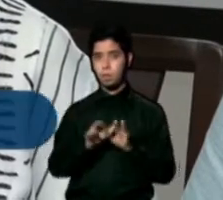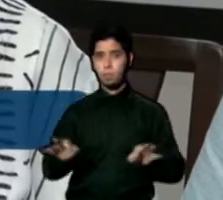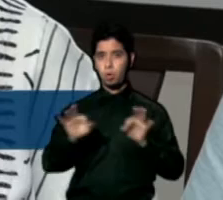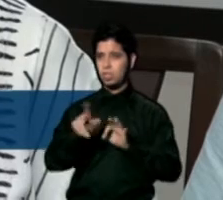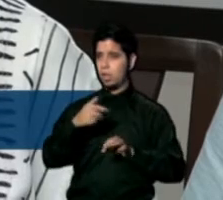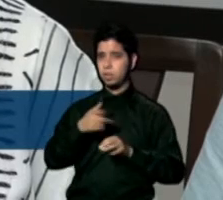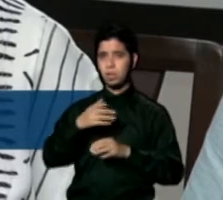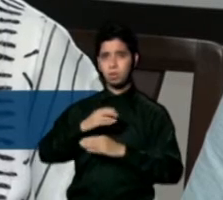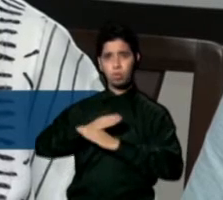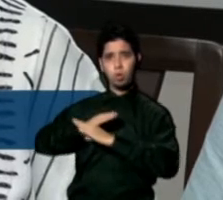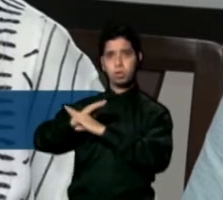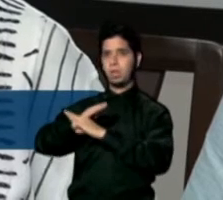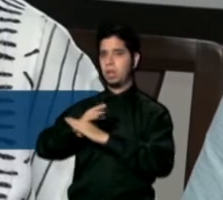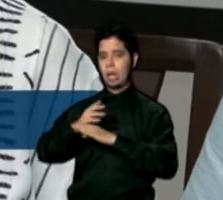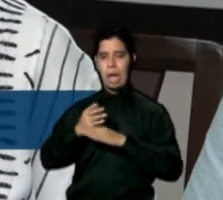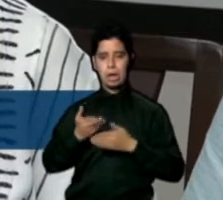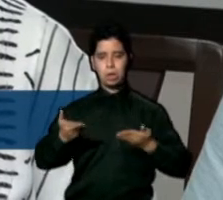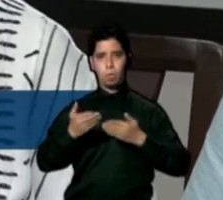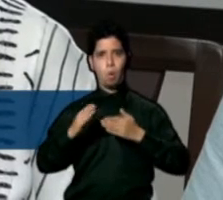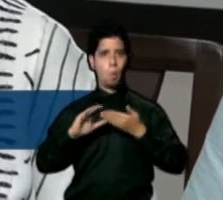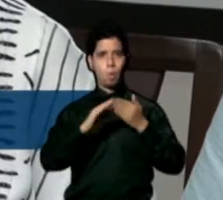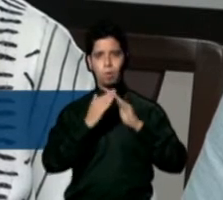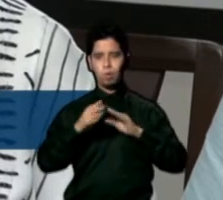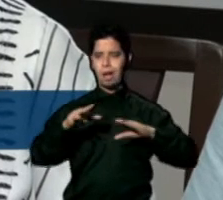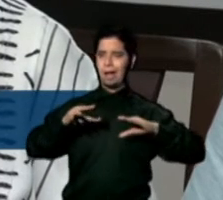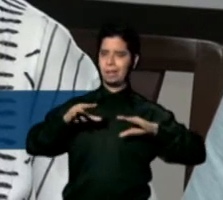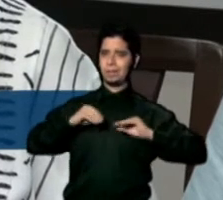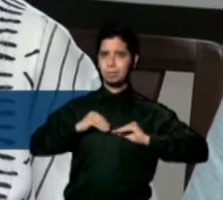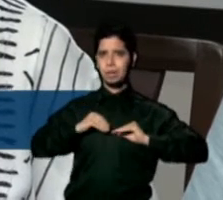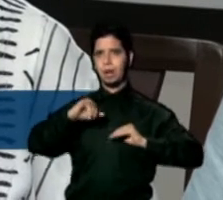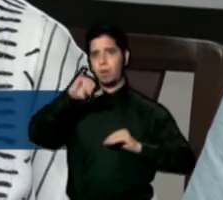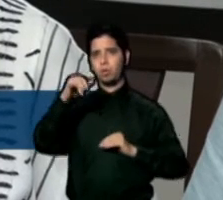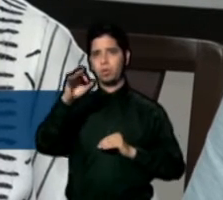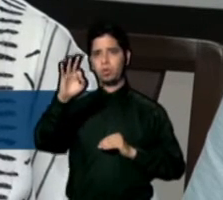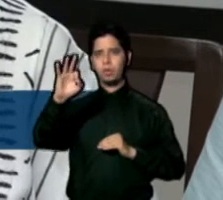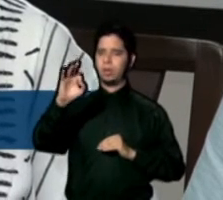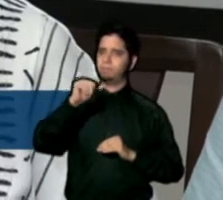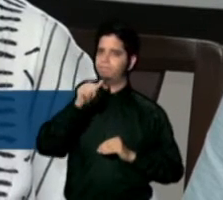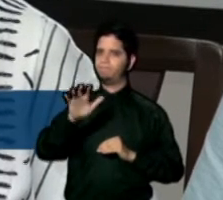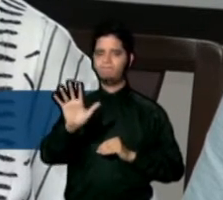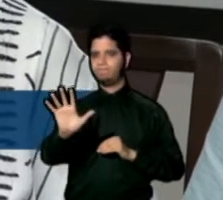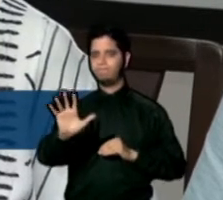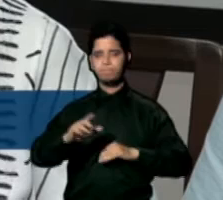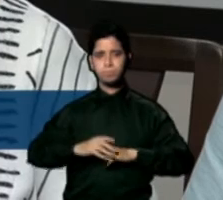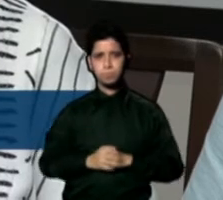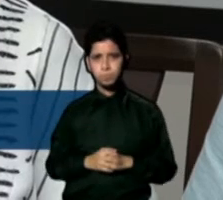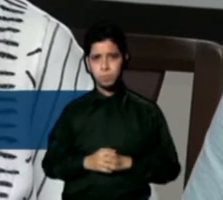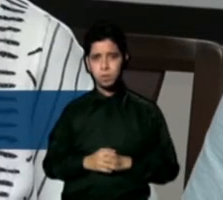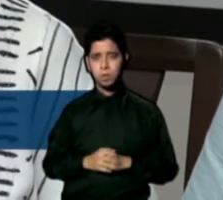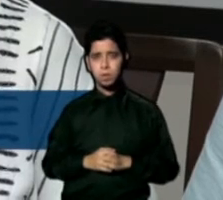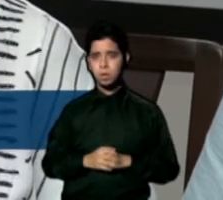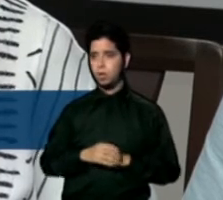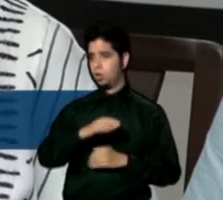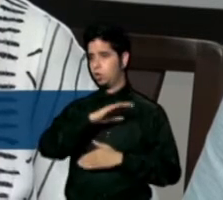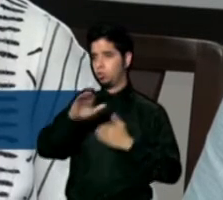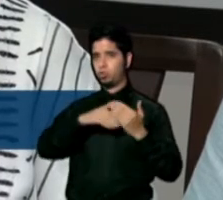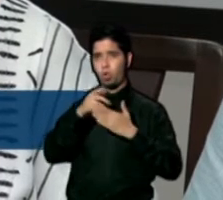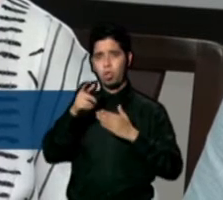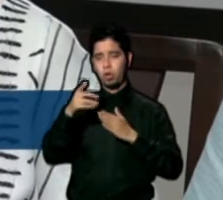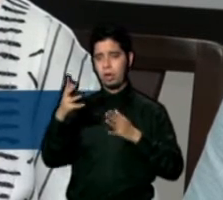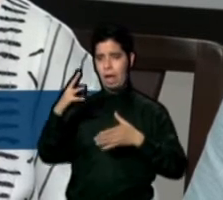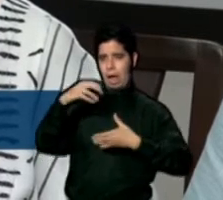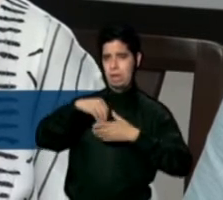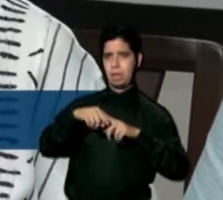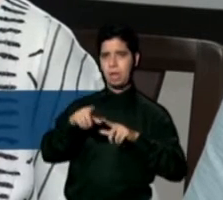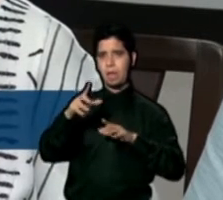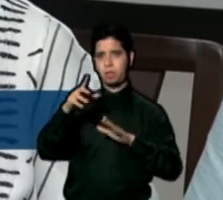podemos como pueblo estar aceptando la imposición de la Junta de Control Fiscal Federal, ni mucho menos de todas las consecuencias de la ley promesa.